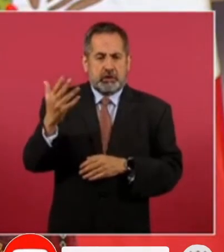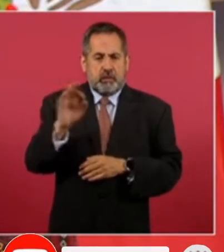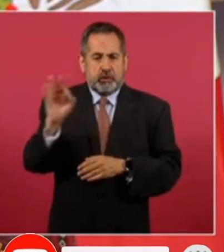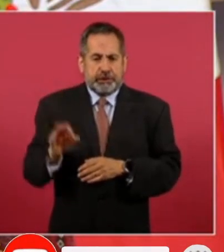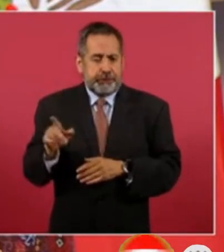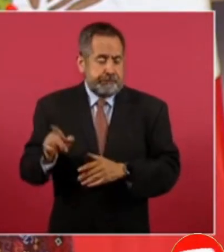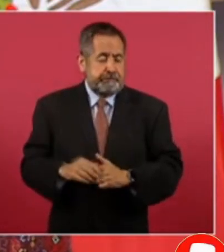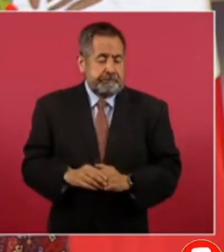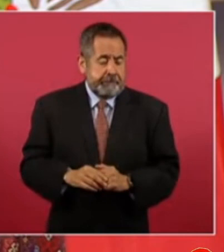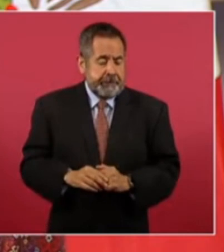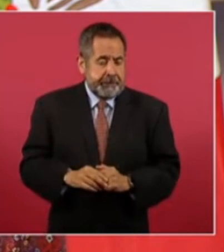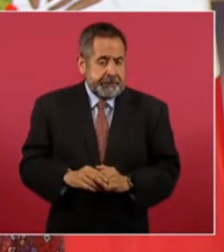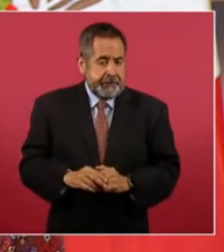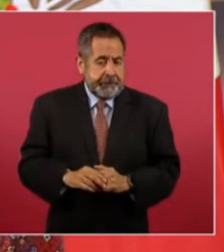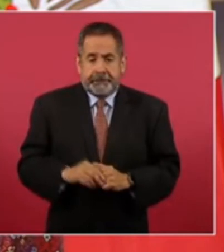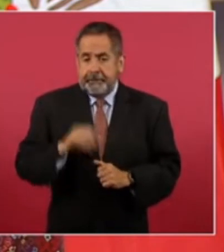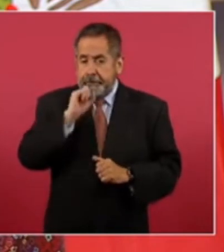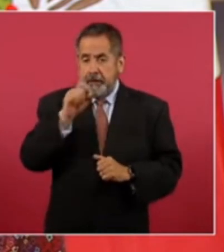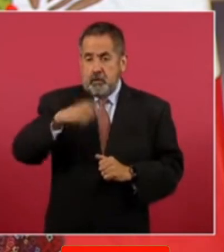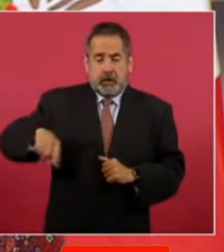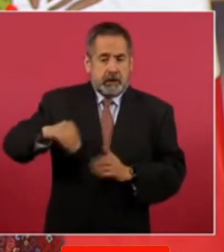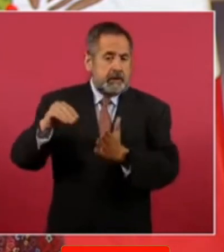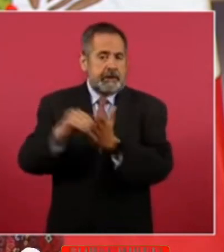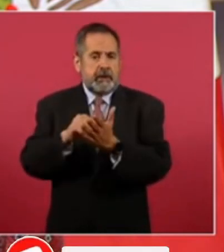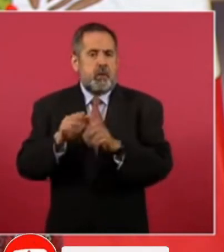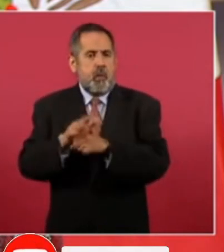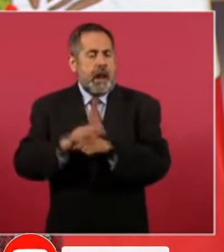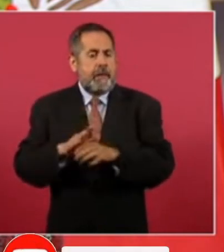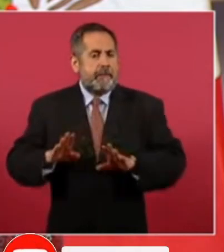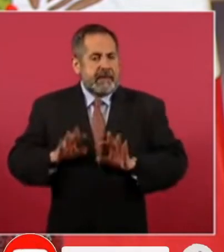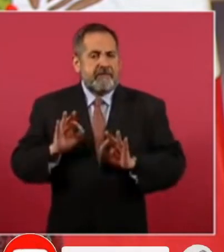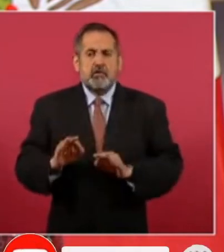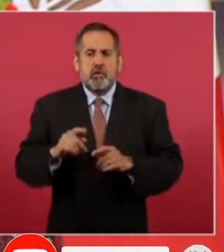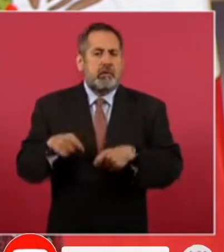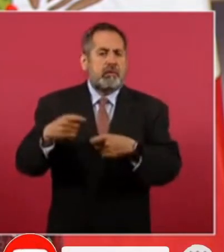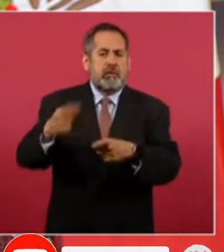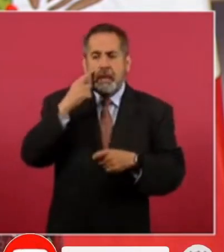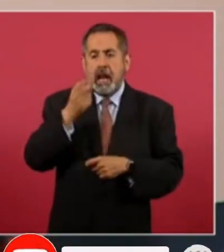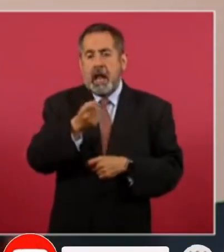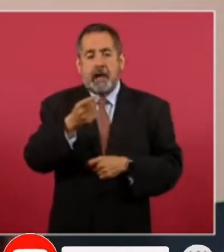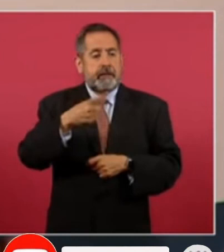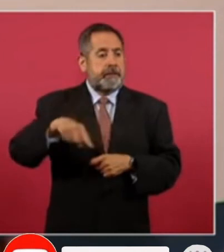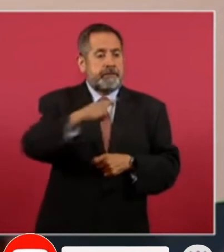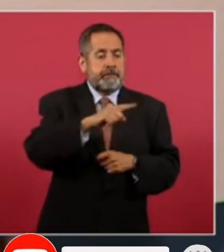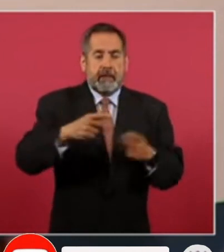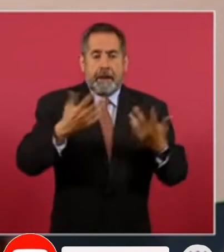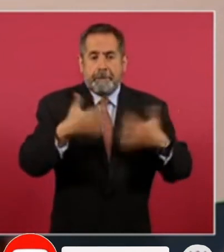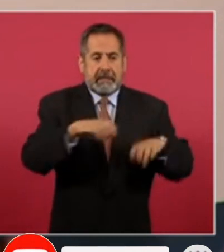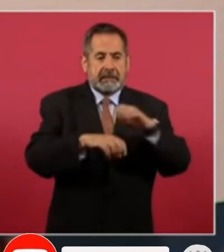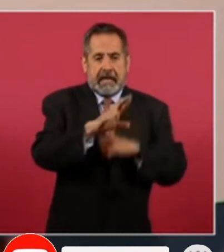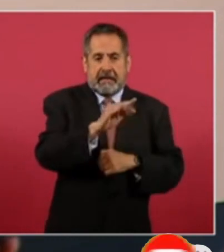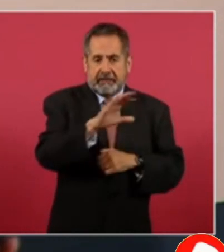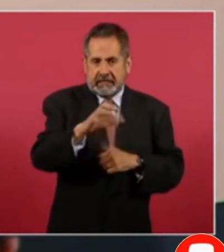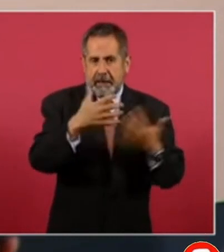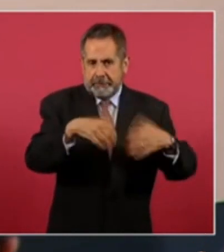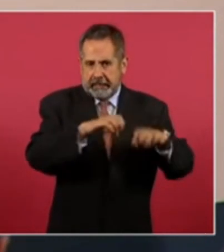2.5%. También implementamos beneficios y mayores deducciones para personas morales con ingresos de